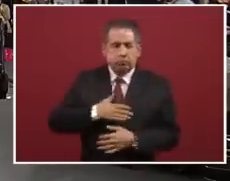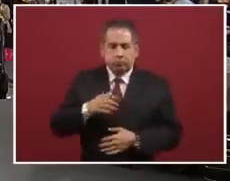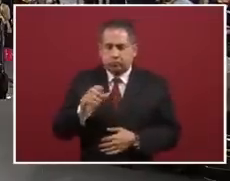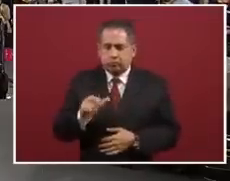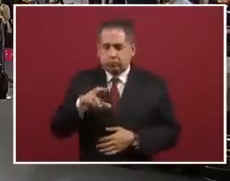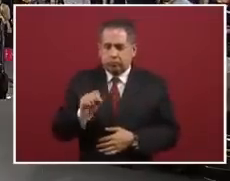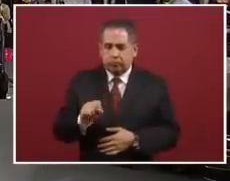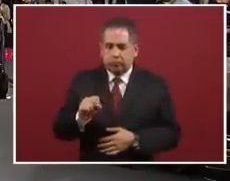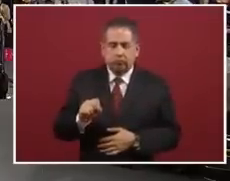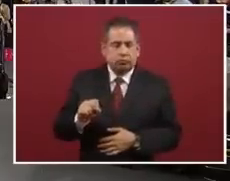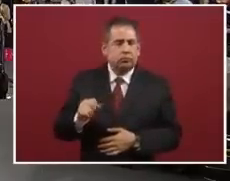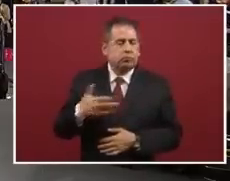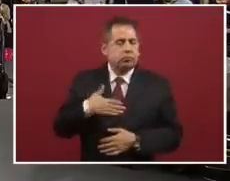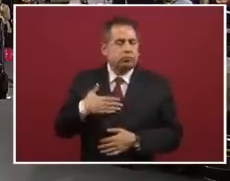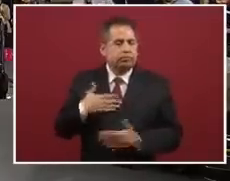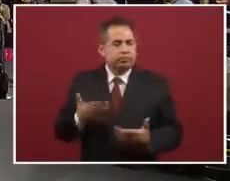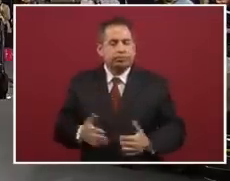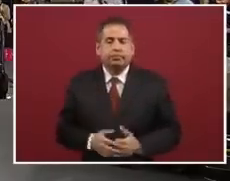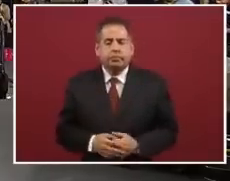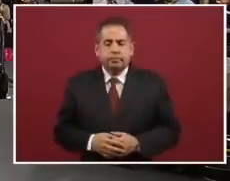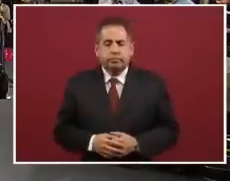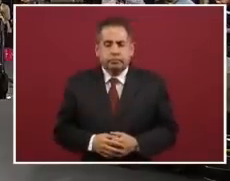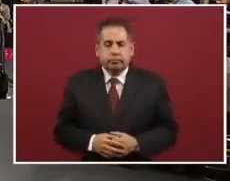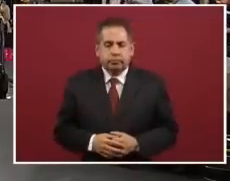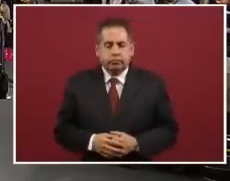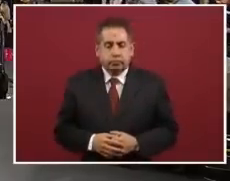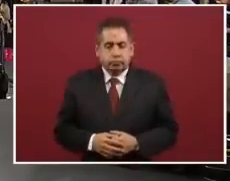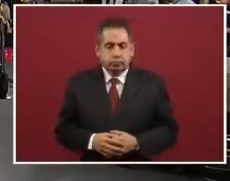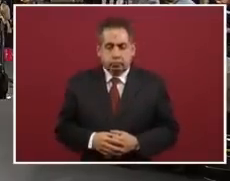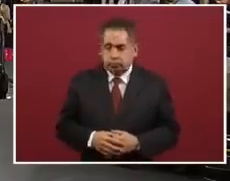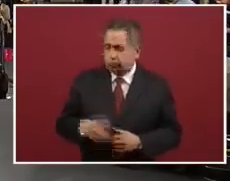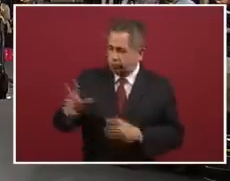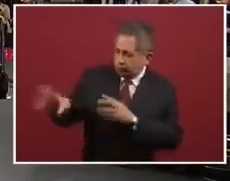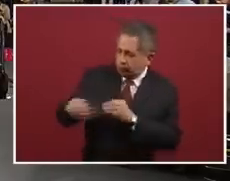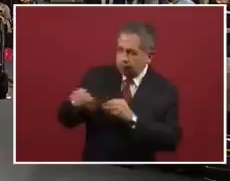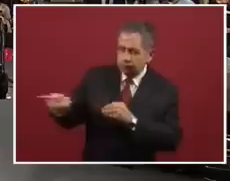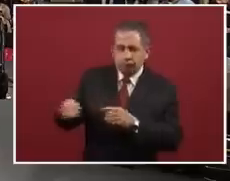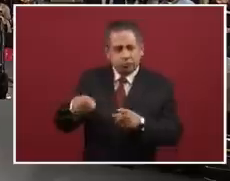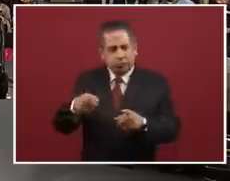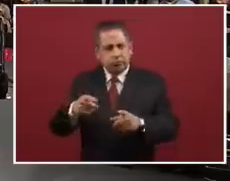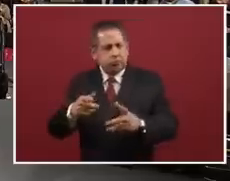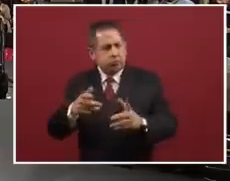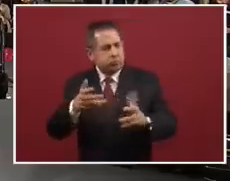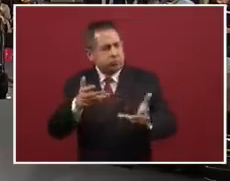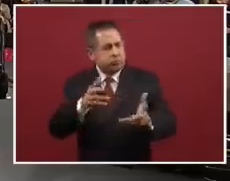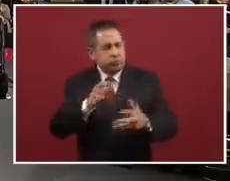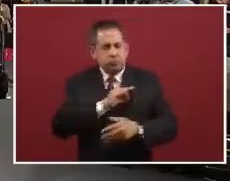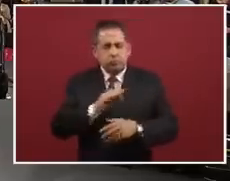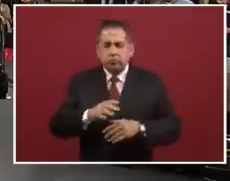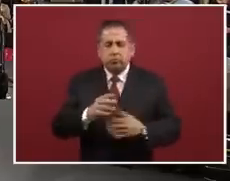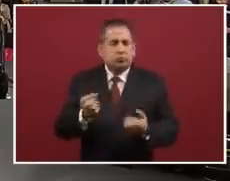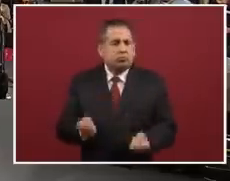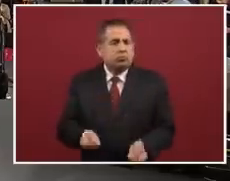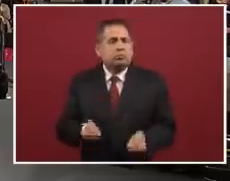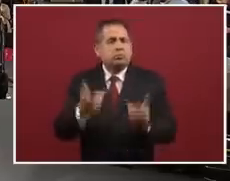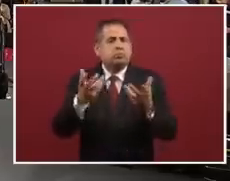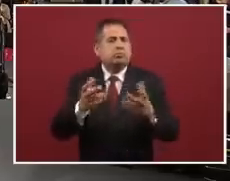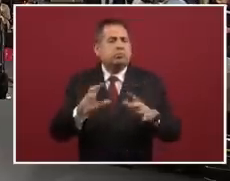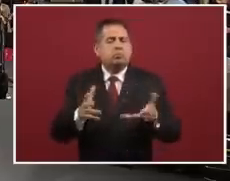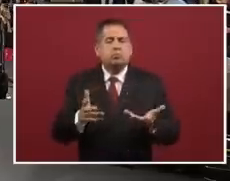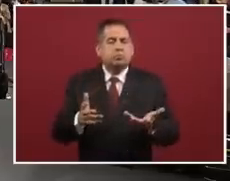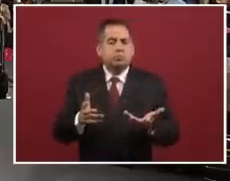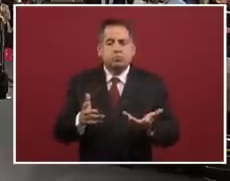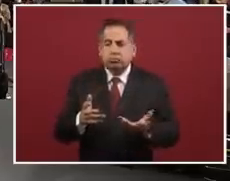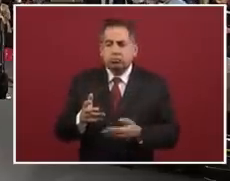Hoguera. Sí, un poco ahondando lo que había comentado una compañera, más o menos como cuánto va a ser es